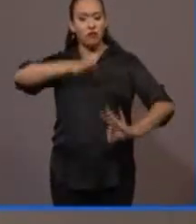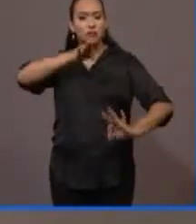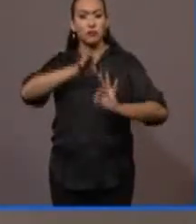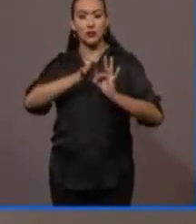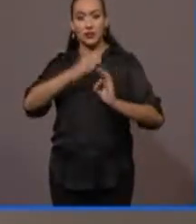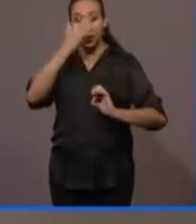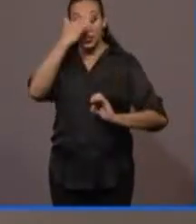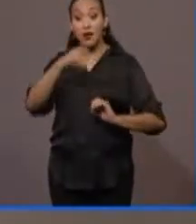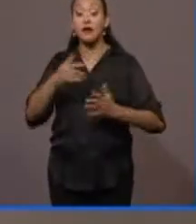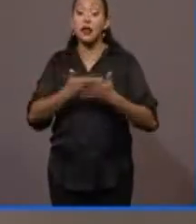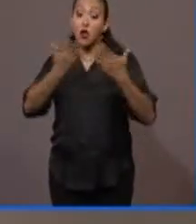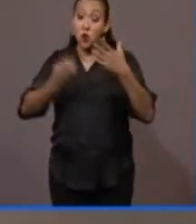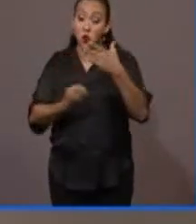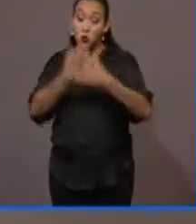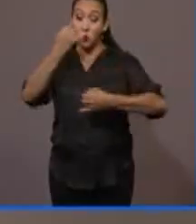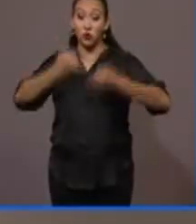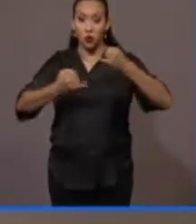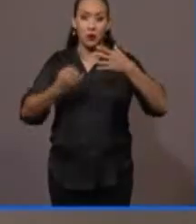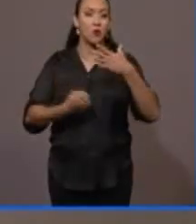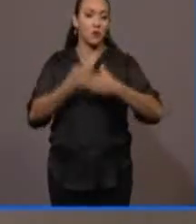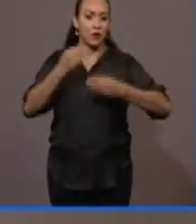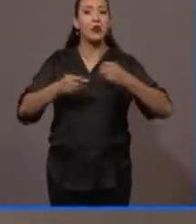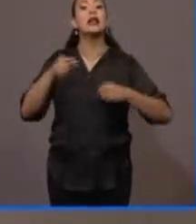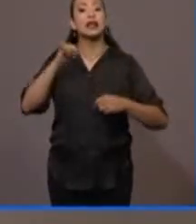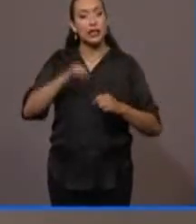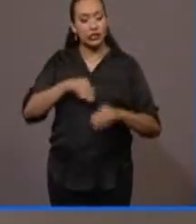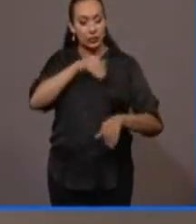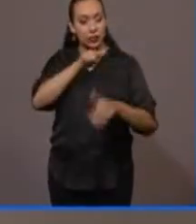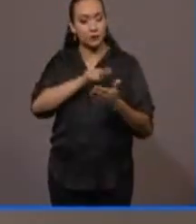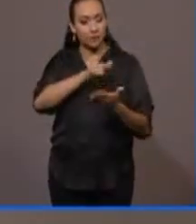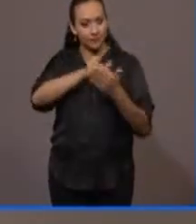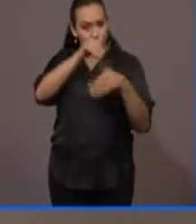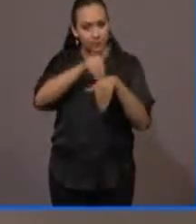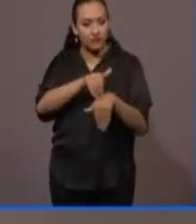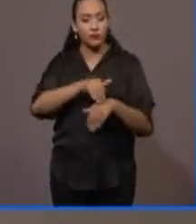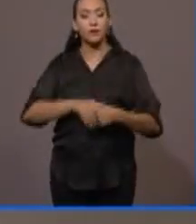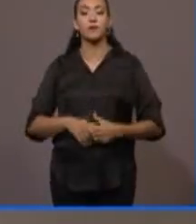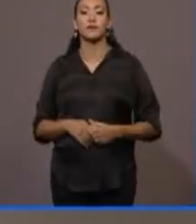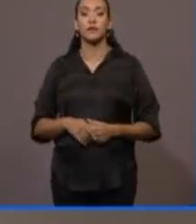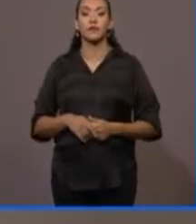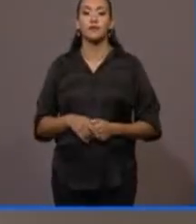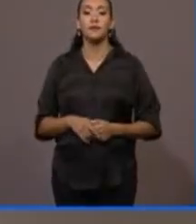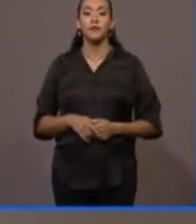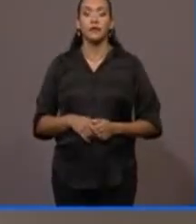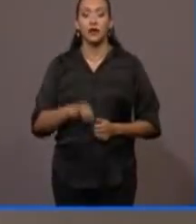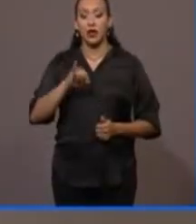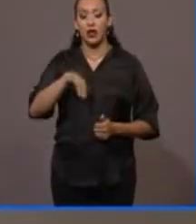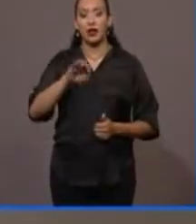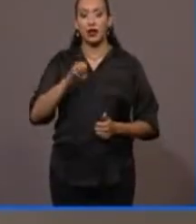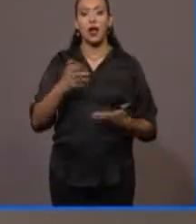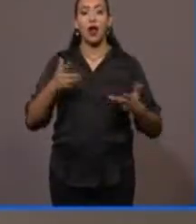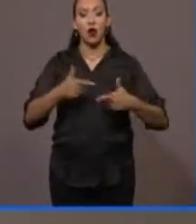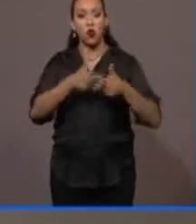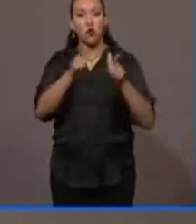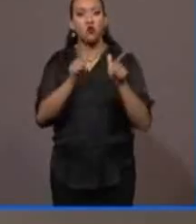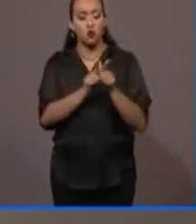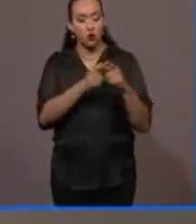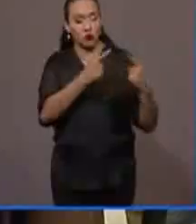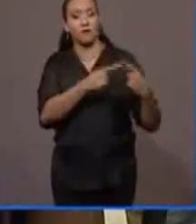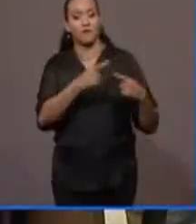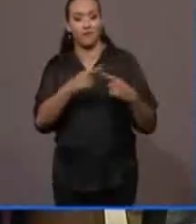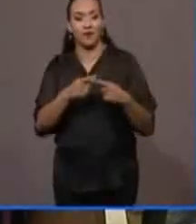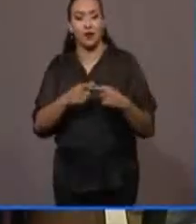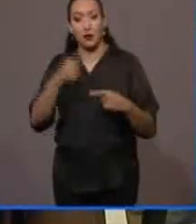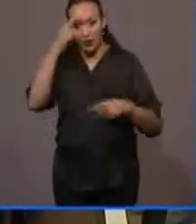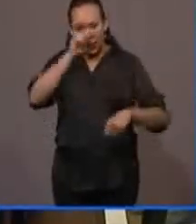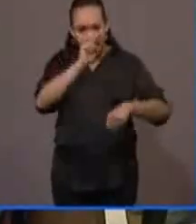las personas que lleguen a ser juzgadoras cumplan a cabalidad con dichos requisitos. El INE creará un grupo interdisciplinario